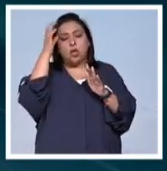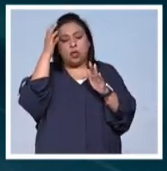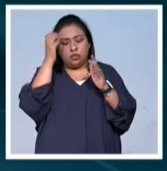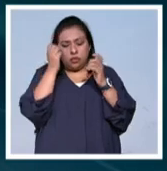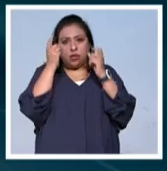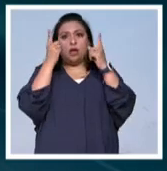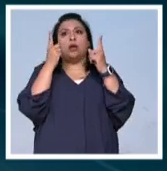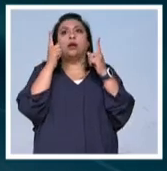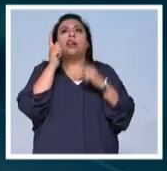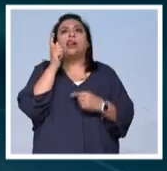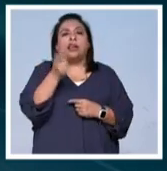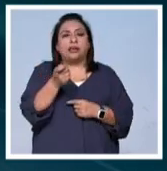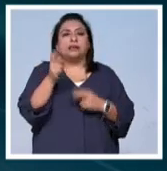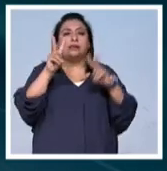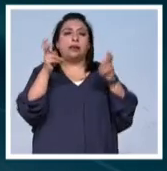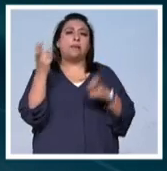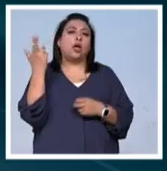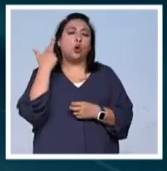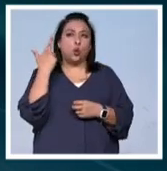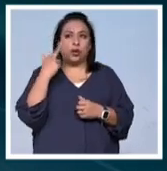De qué se trata ruido